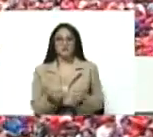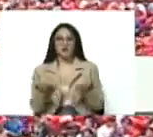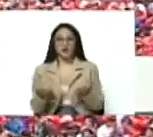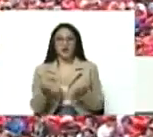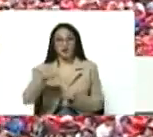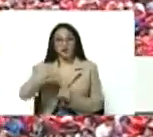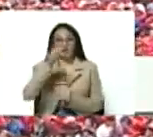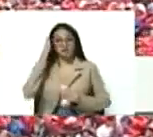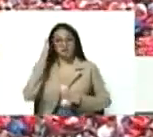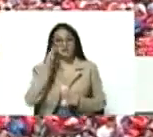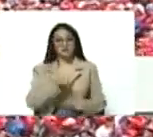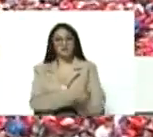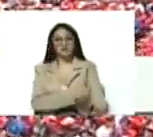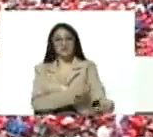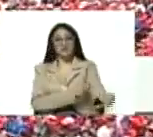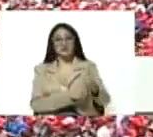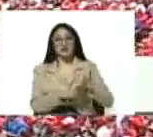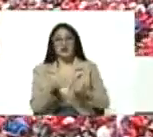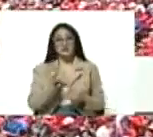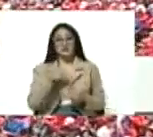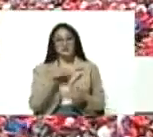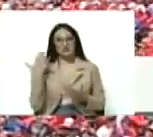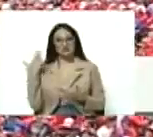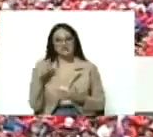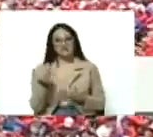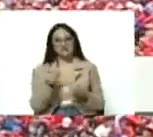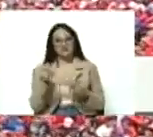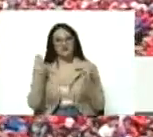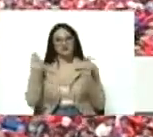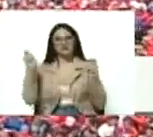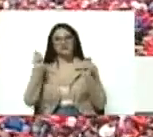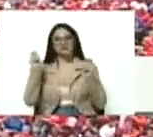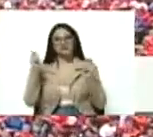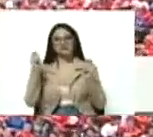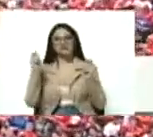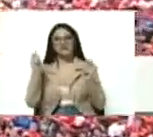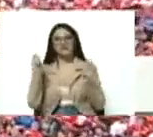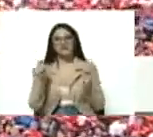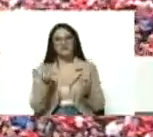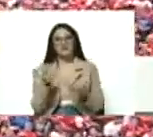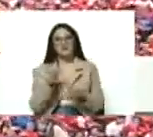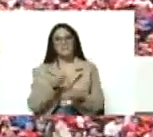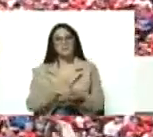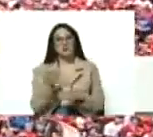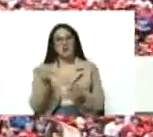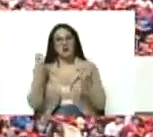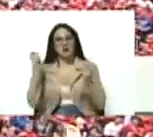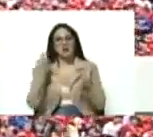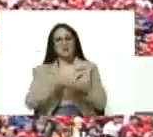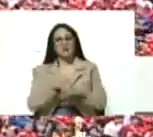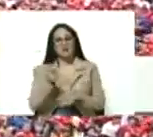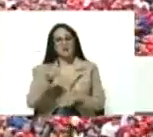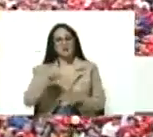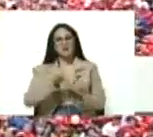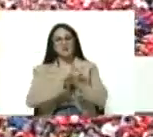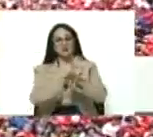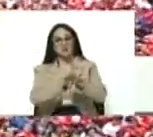ustedes saben que así como levantamos recientemente la pancarta, ¿por qué tenemos esa pancarta? Porque esos son nuestros